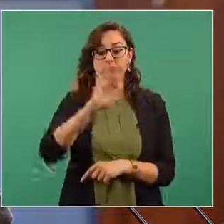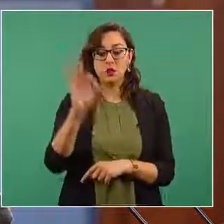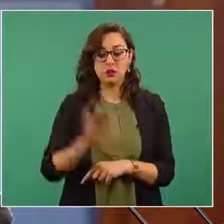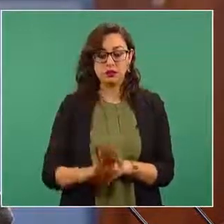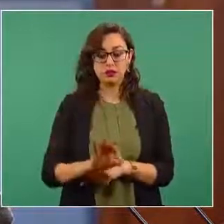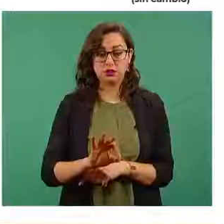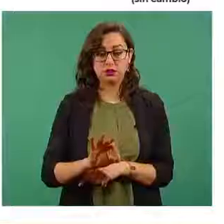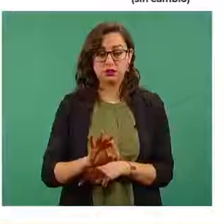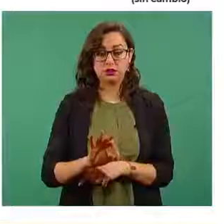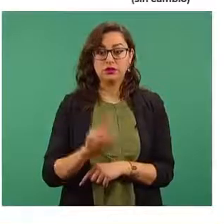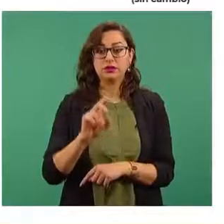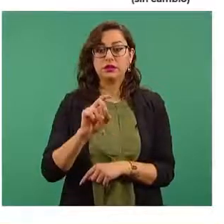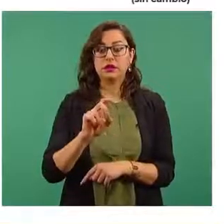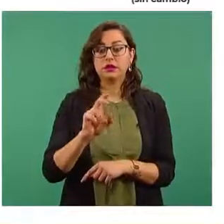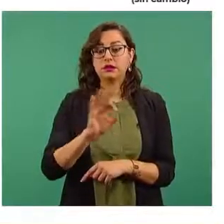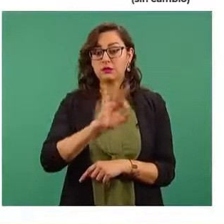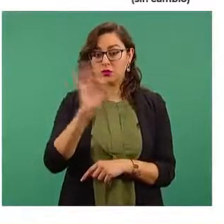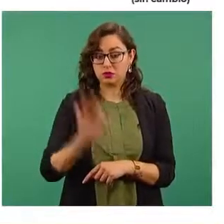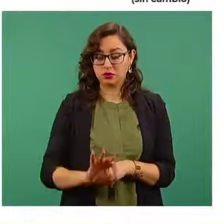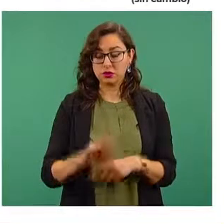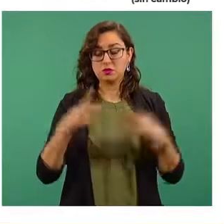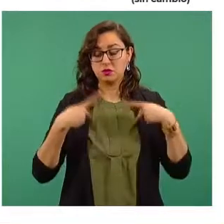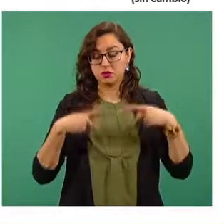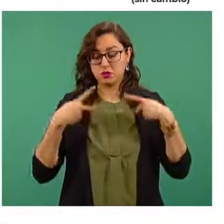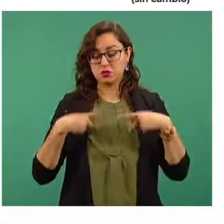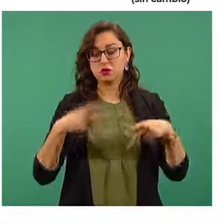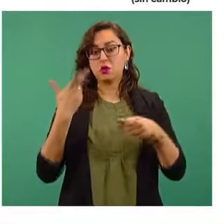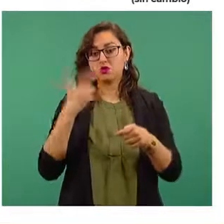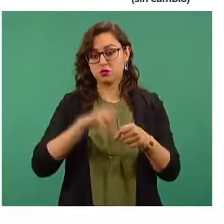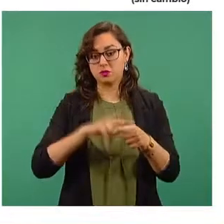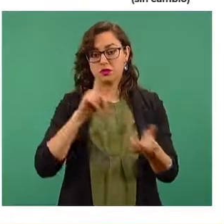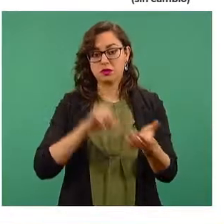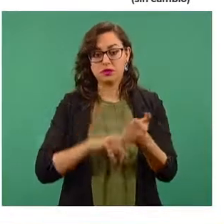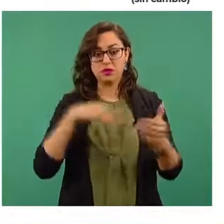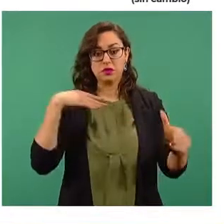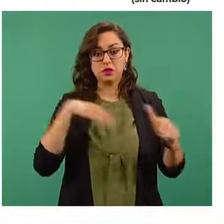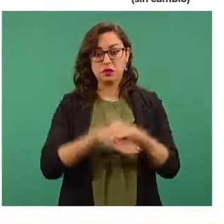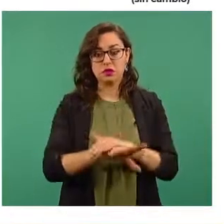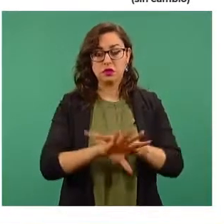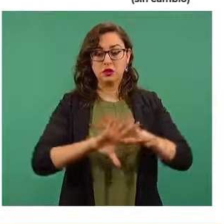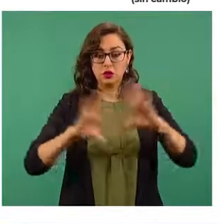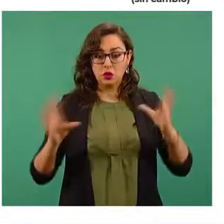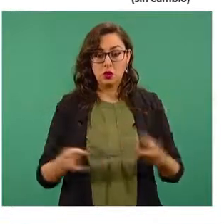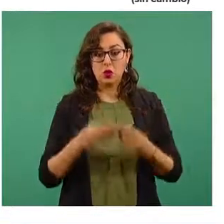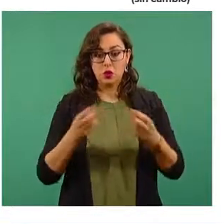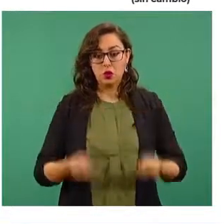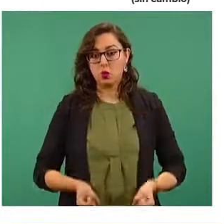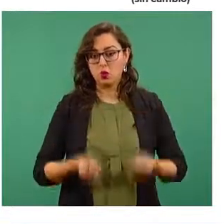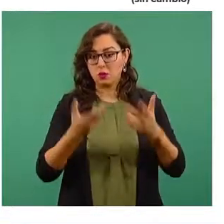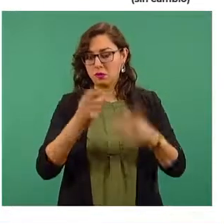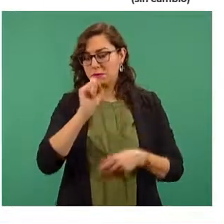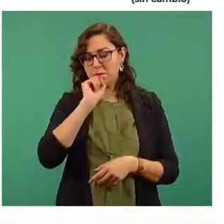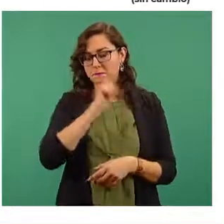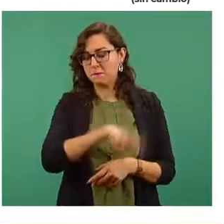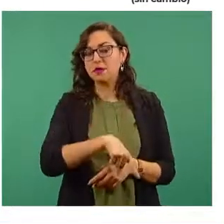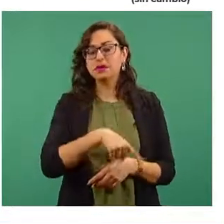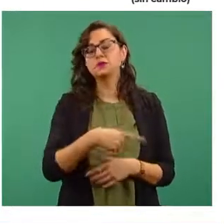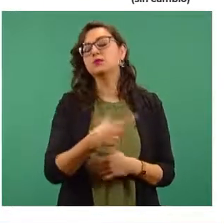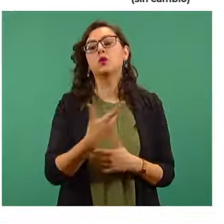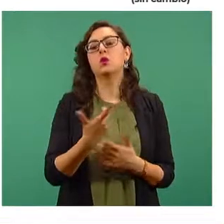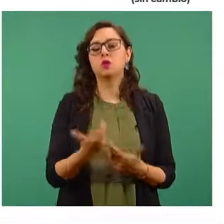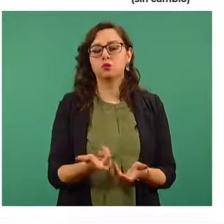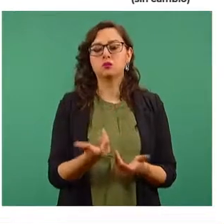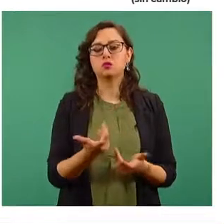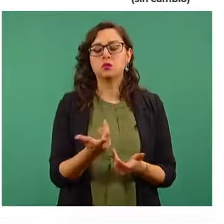de hospitalización, que quiere decir que el total de personas hospitalizadas sigue en ese curso y además con las que